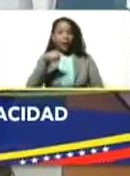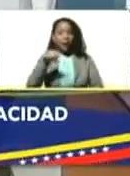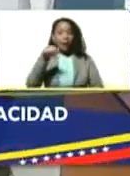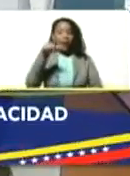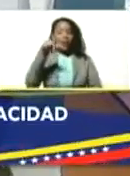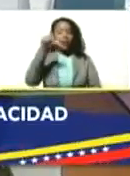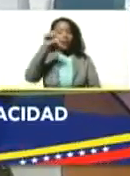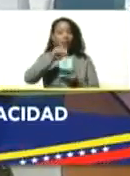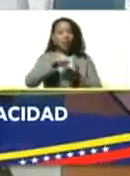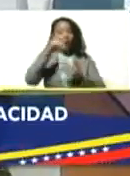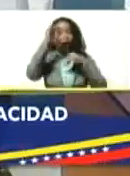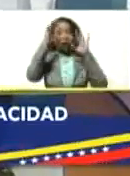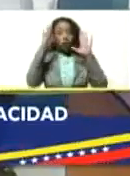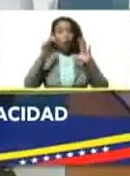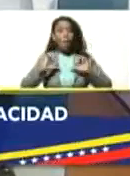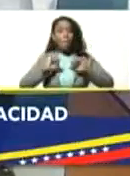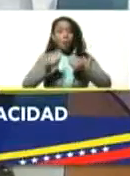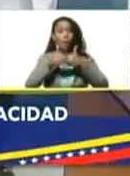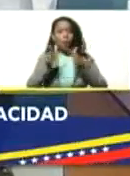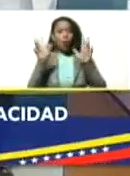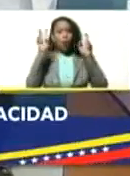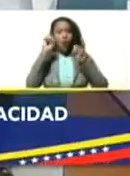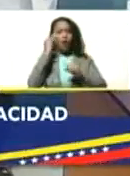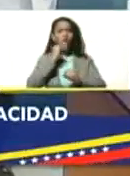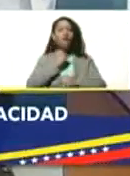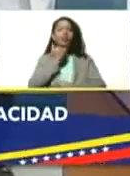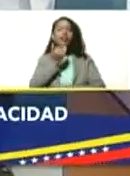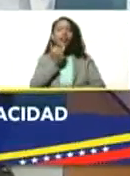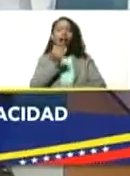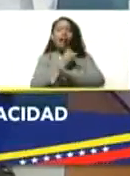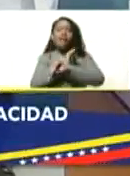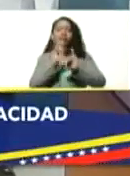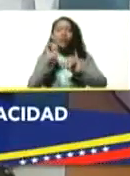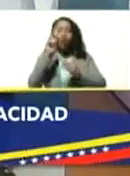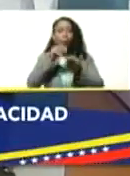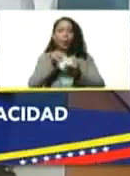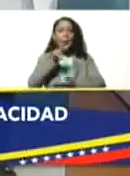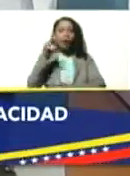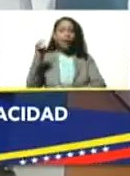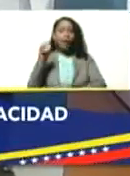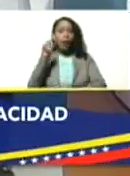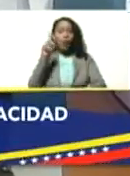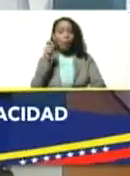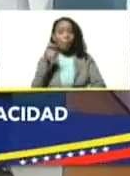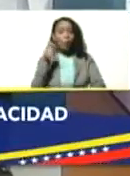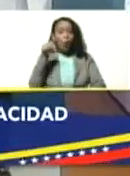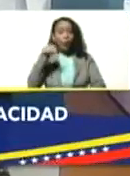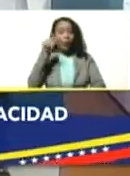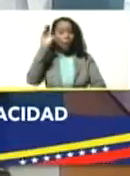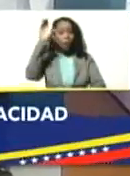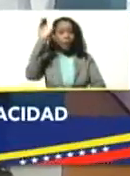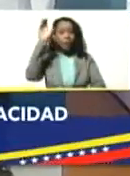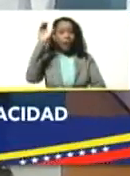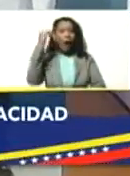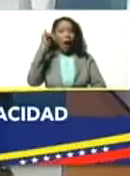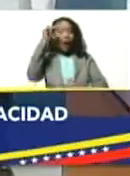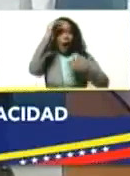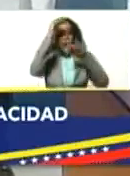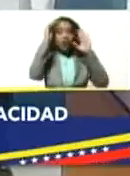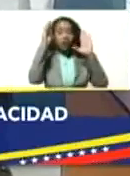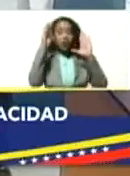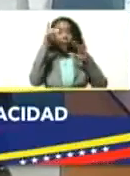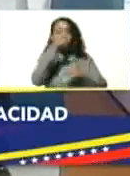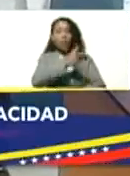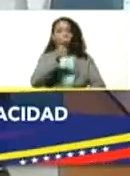lo inauguramos finales del 2020, presidente. Es uno de los pocos del país que atiende a las personas